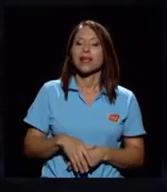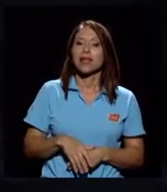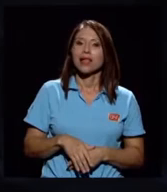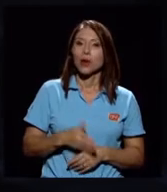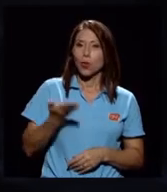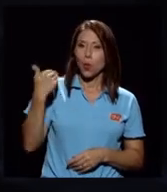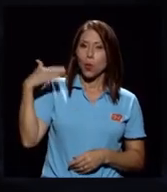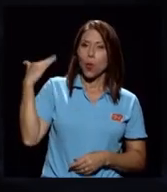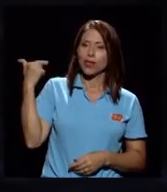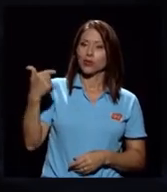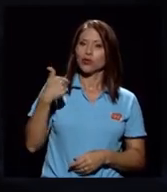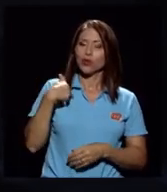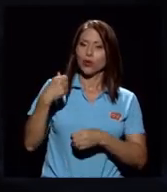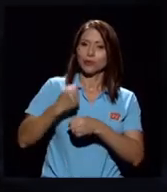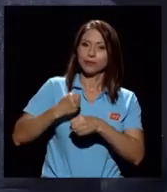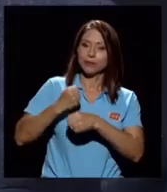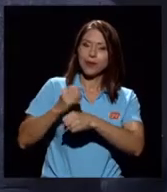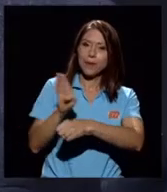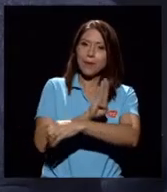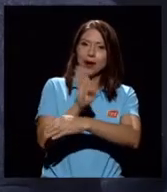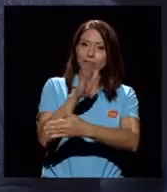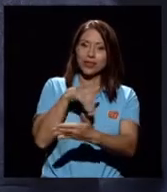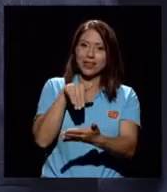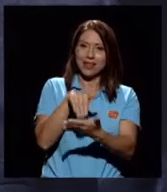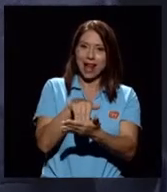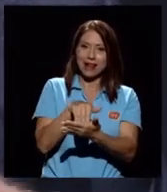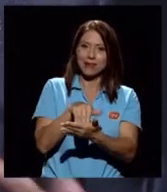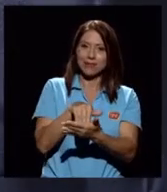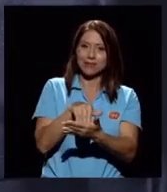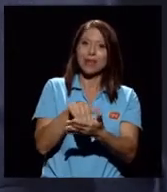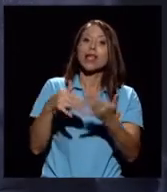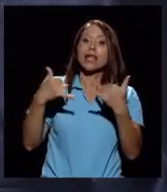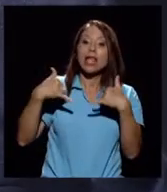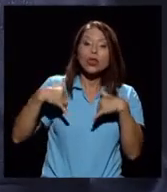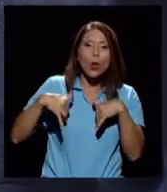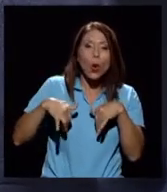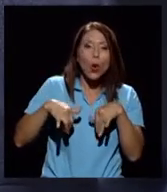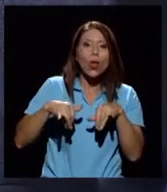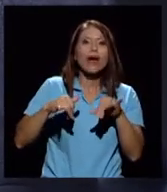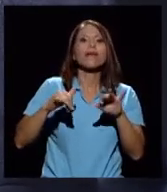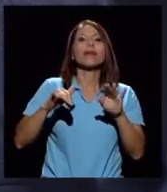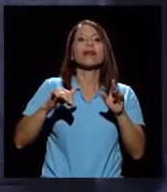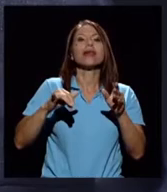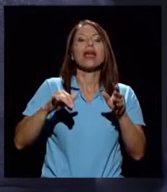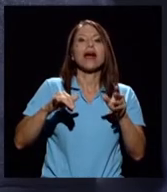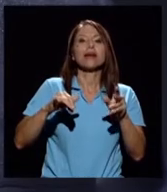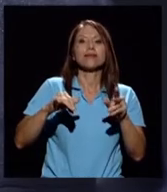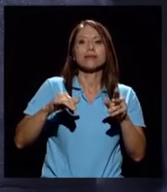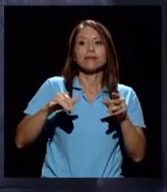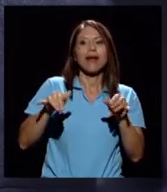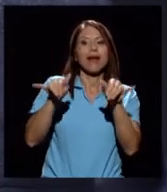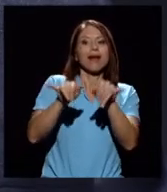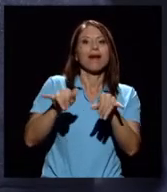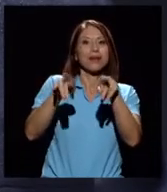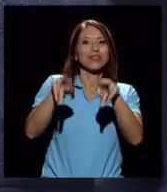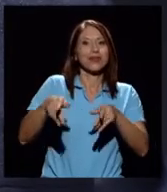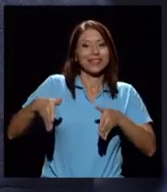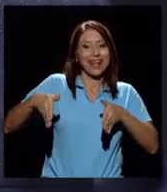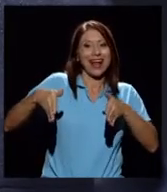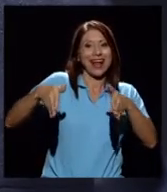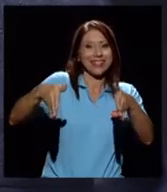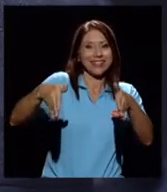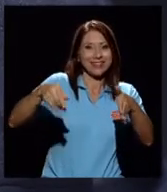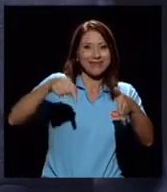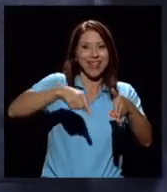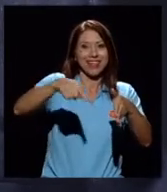cuando yo estaba en el banco central verdad que todavía persistía en esos bolsitas que operaban alguien es quien en